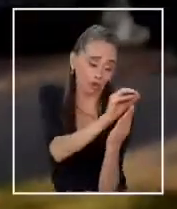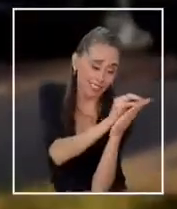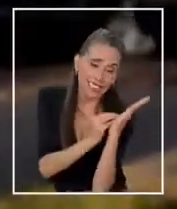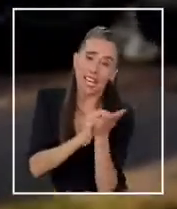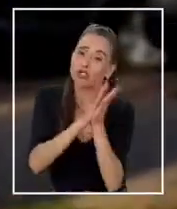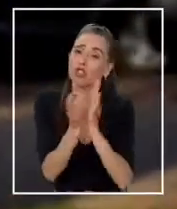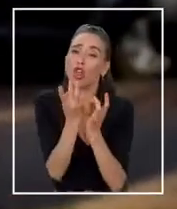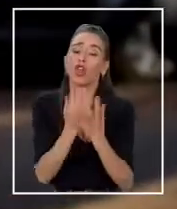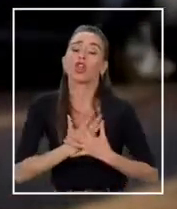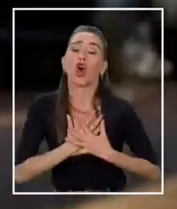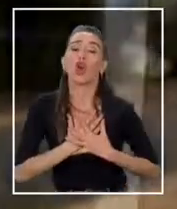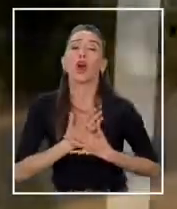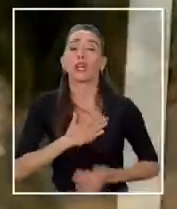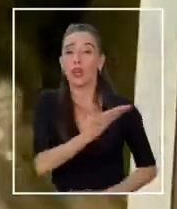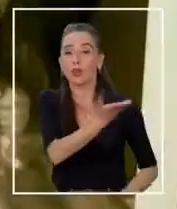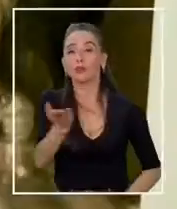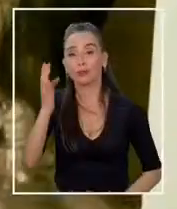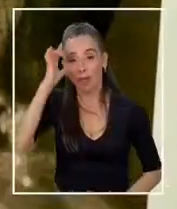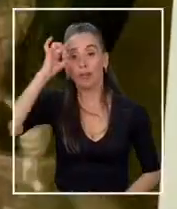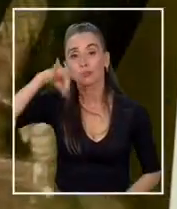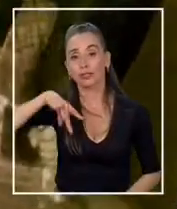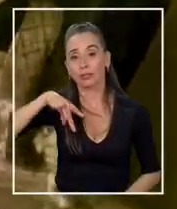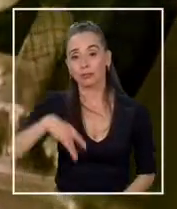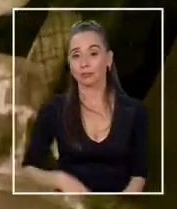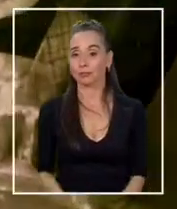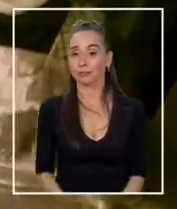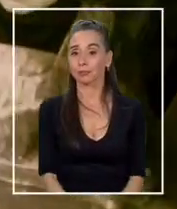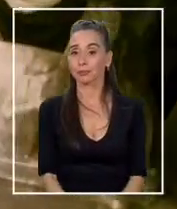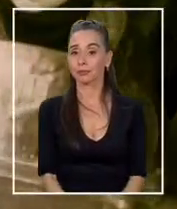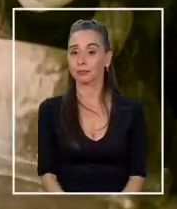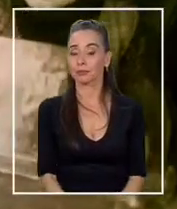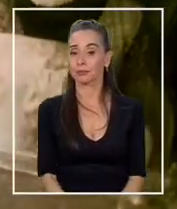dolor, todo eso que quiero que se sepa.